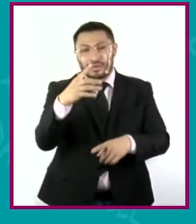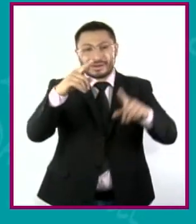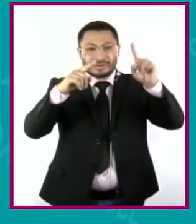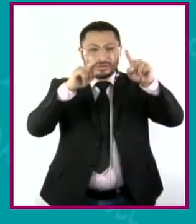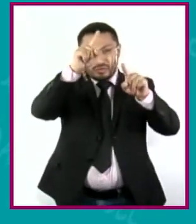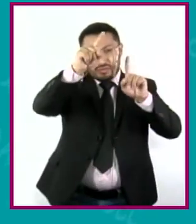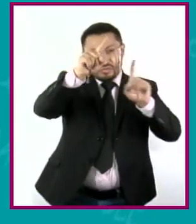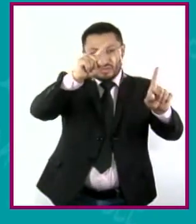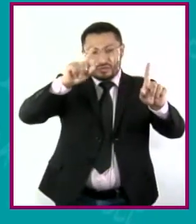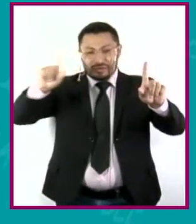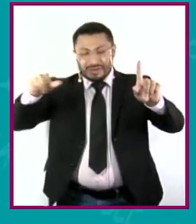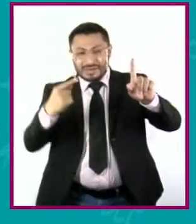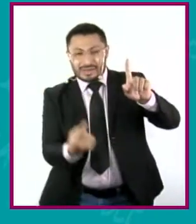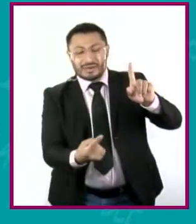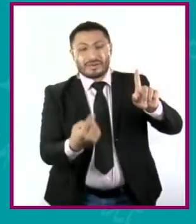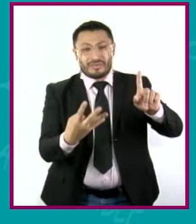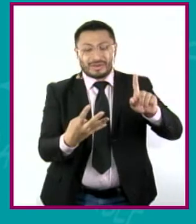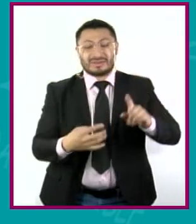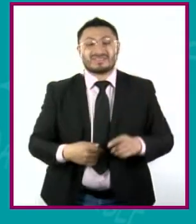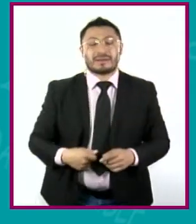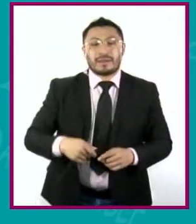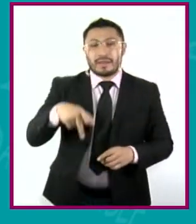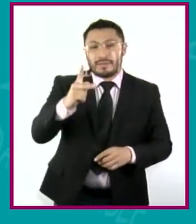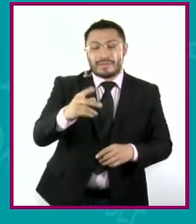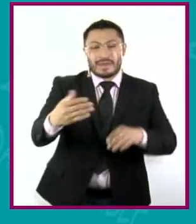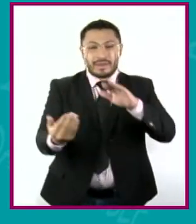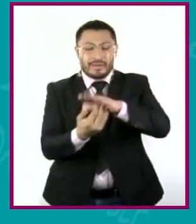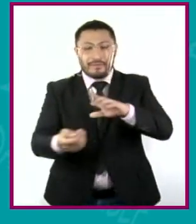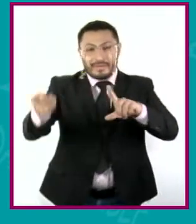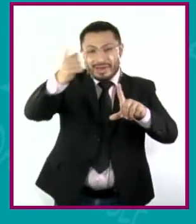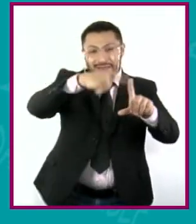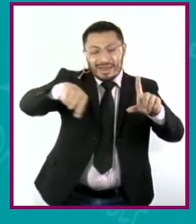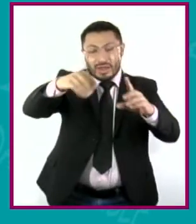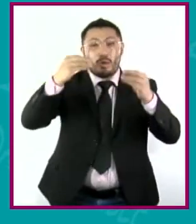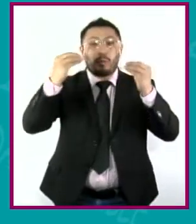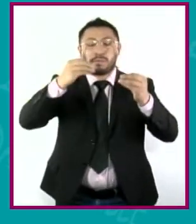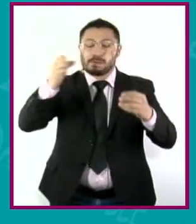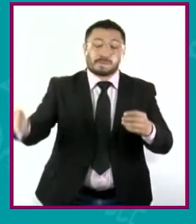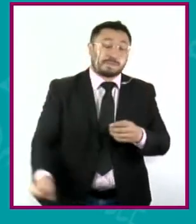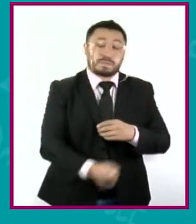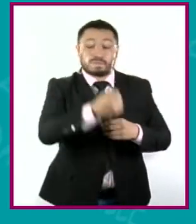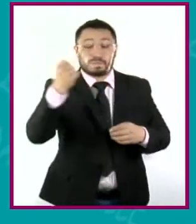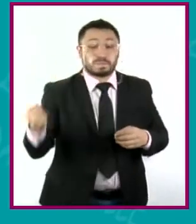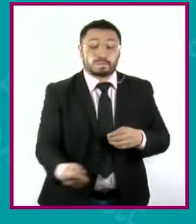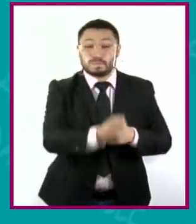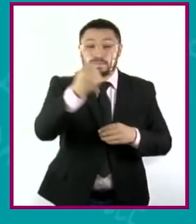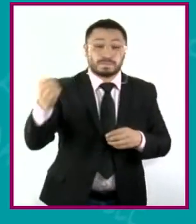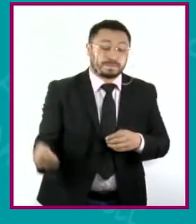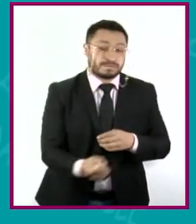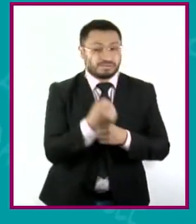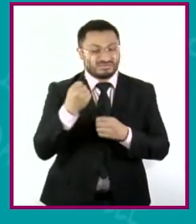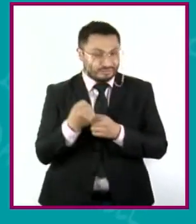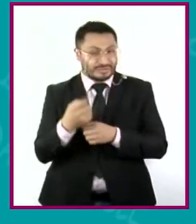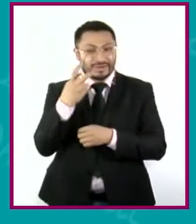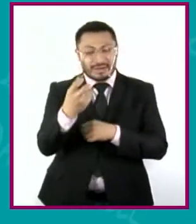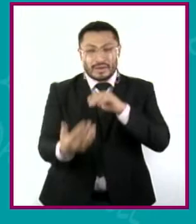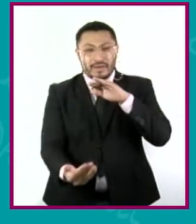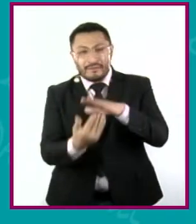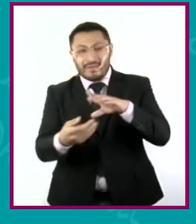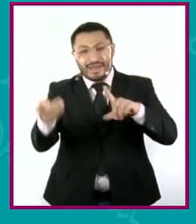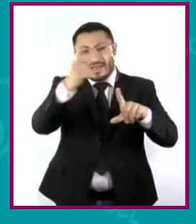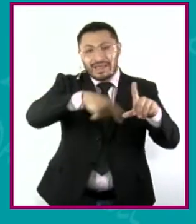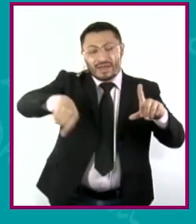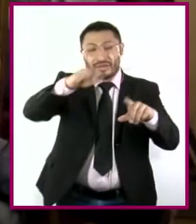rotación, mientras que la mesa redonda tiene muchas más. En realidad, son infinitas. Por eso decimos que la mesa redonda es